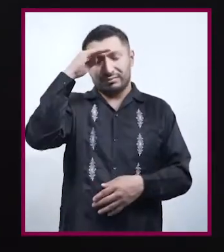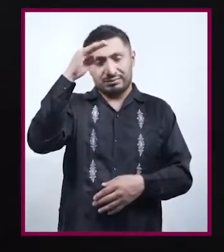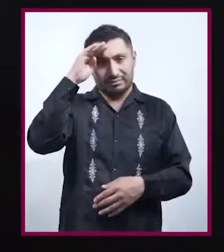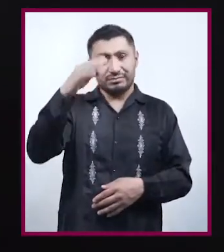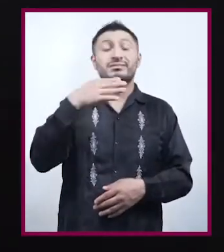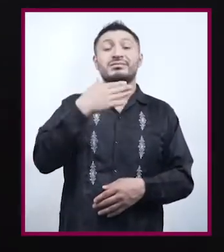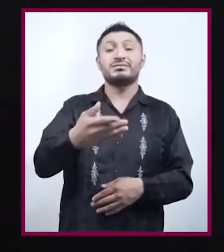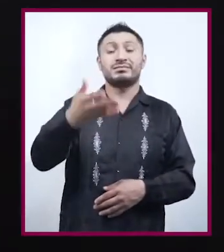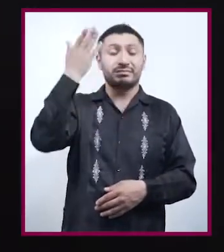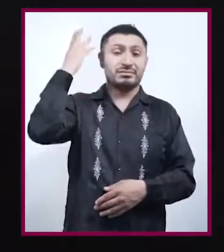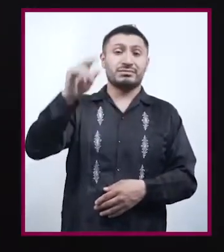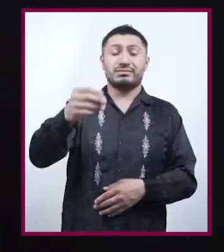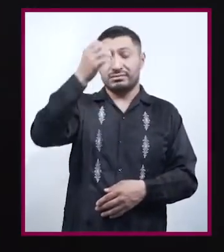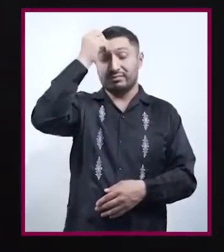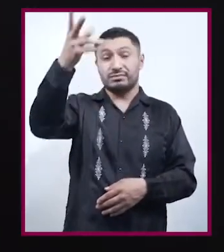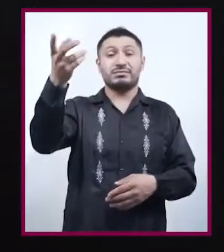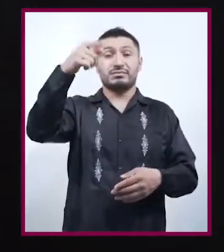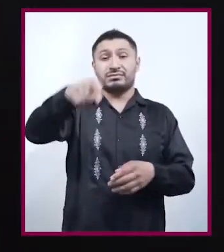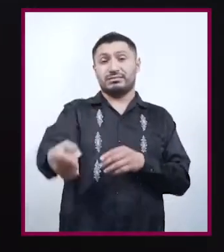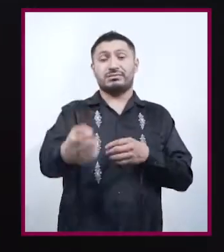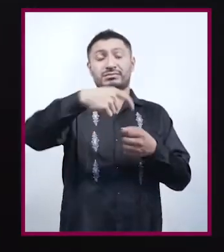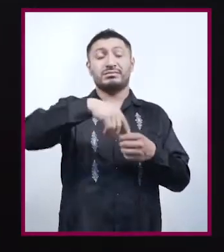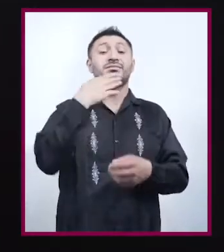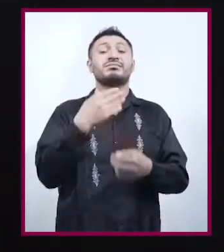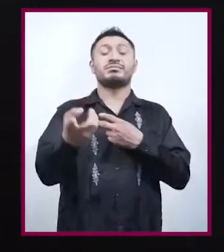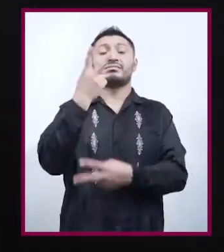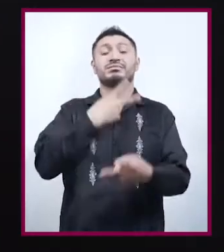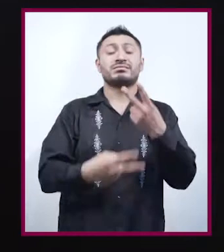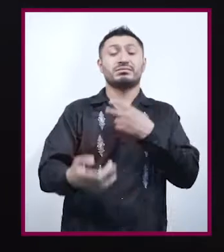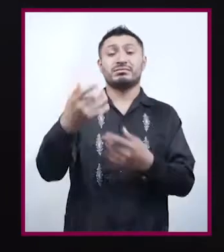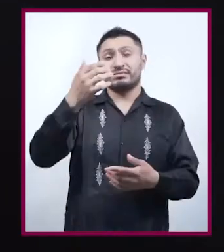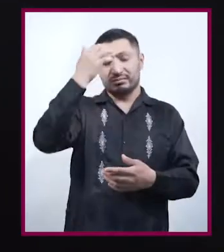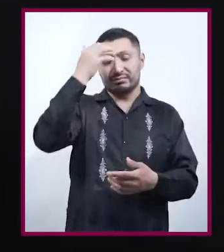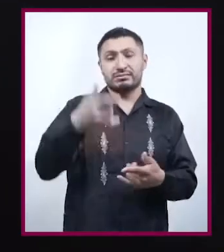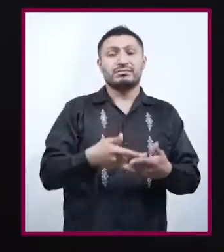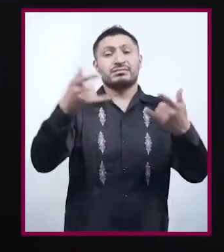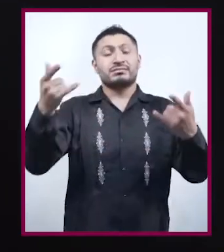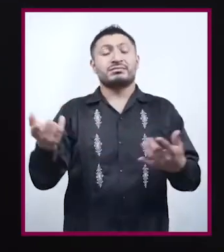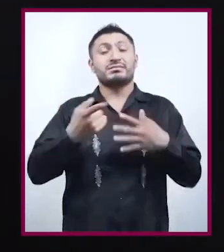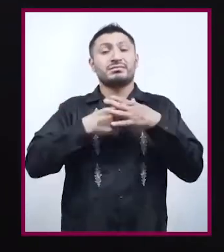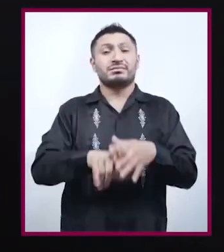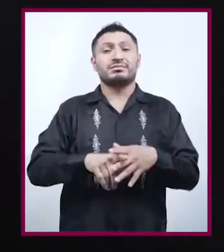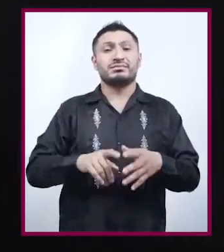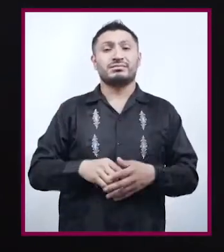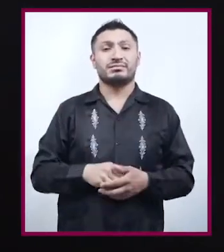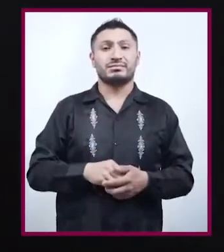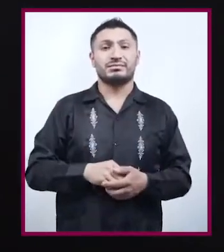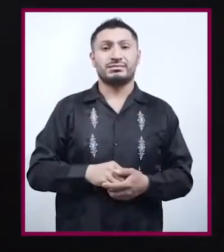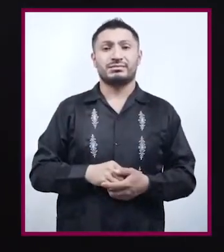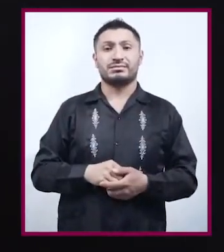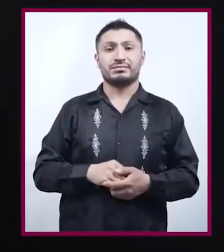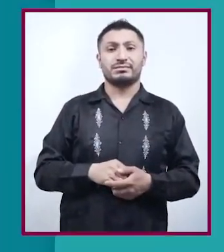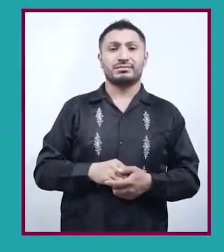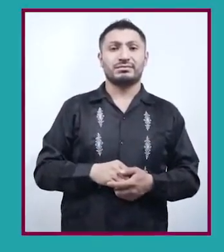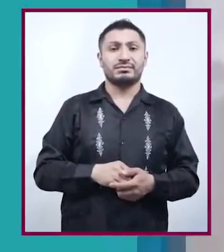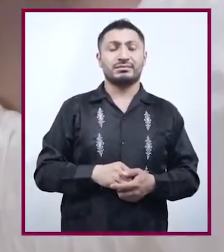bien, el pasado no ha pasado. Conéctate. Bienvenida, bienvenido a Conciencia Histórica.